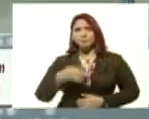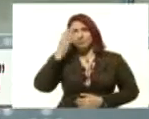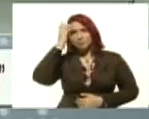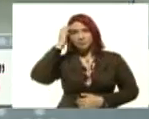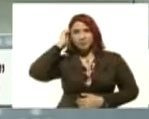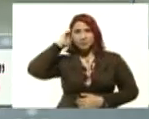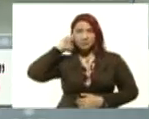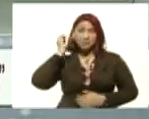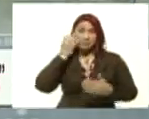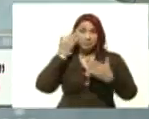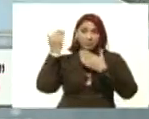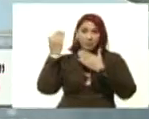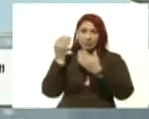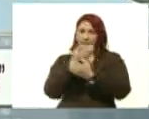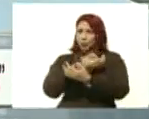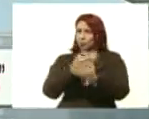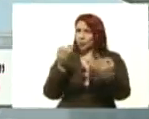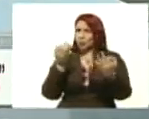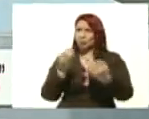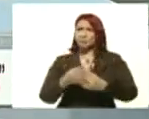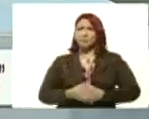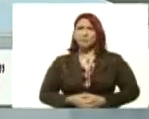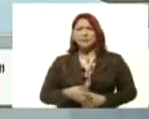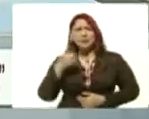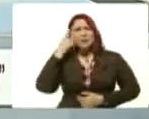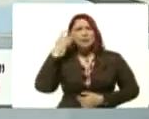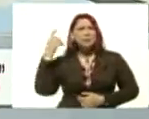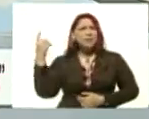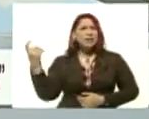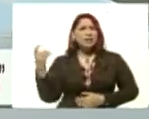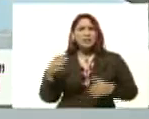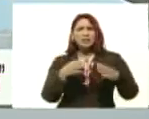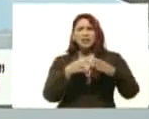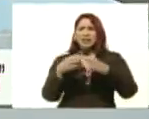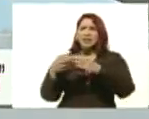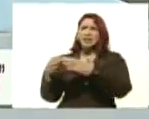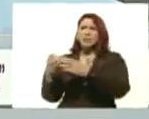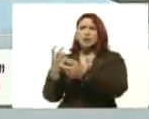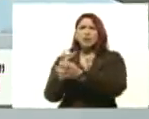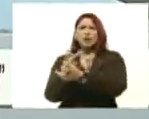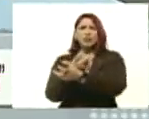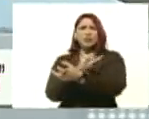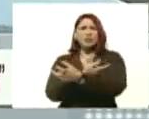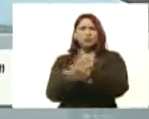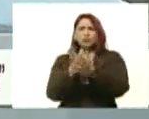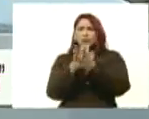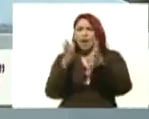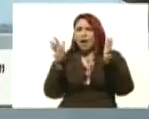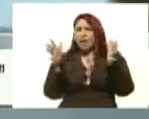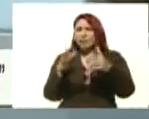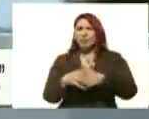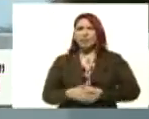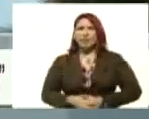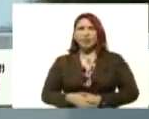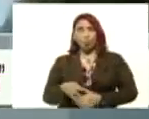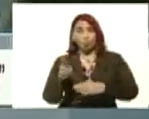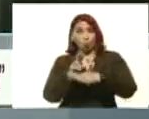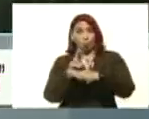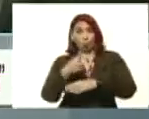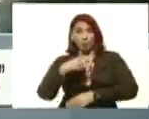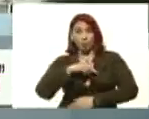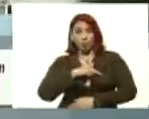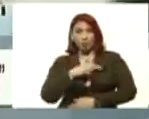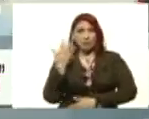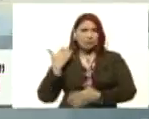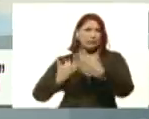Esto es extraordinario. Imagínense los equipos de rayos X, estos inmensos que utilizamos nosotros desde